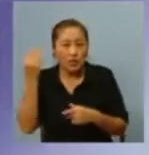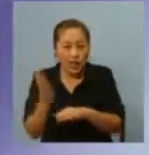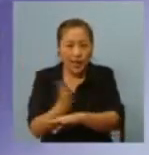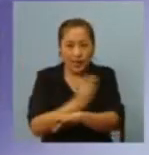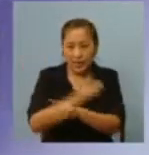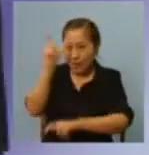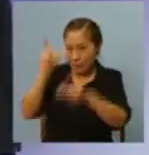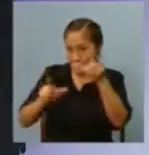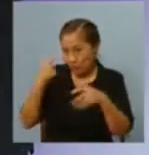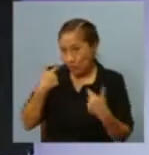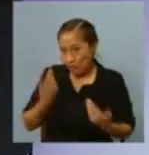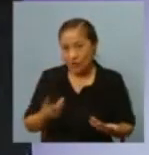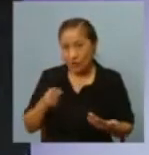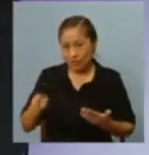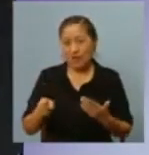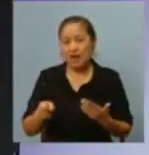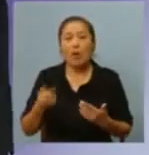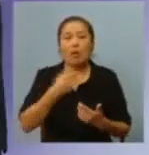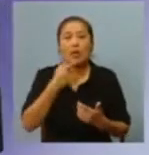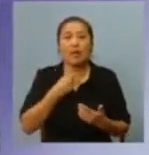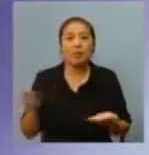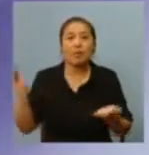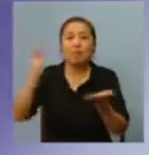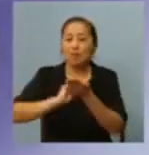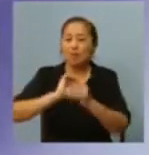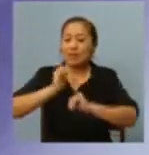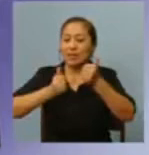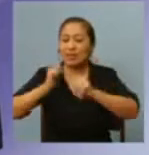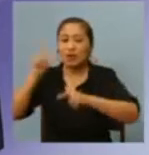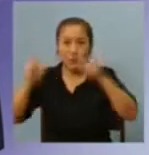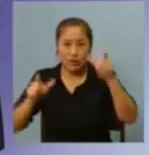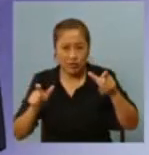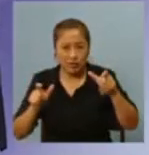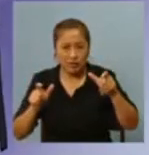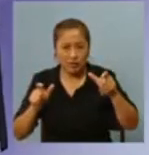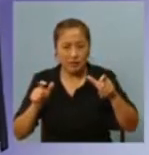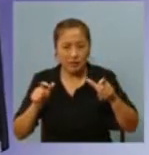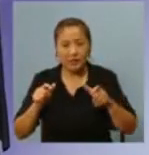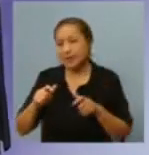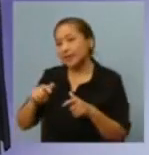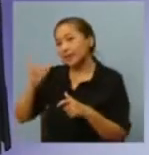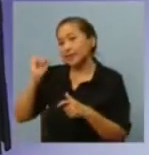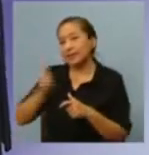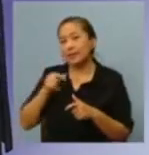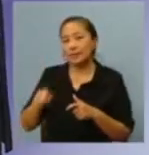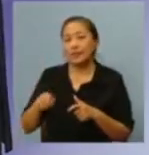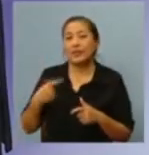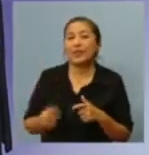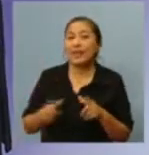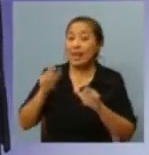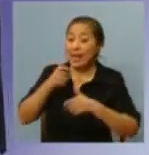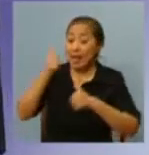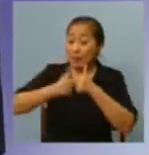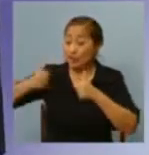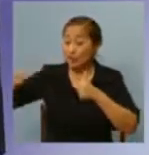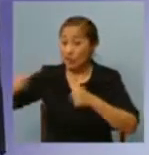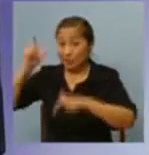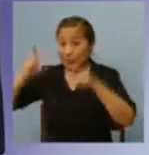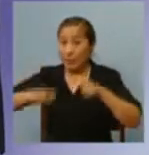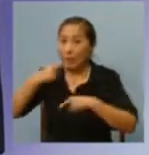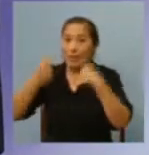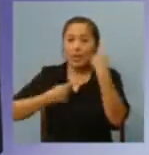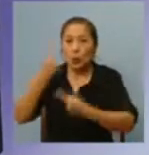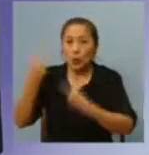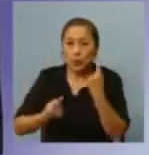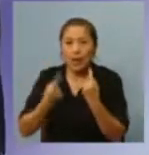de que la gente, ¿no? Vos querés una mayor participación de la gente. Así es. La tribuna hizo preguntas